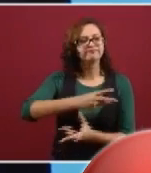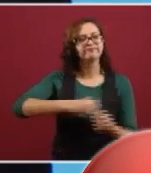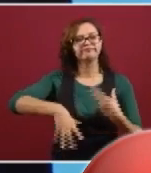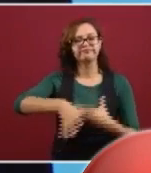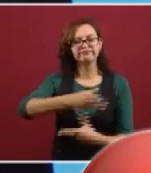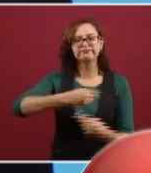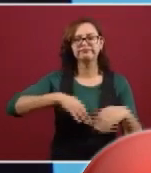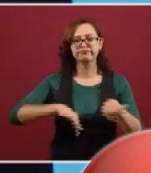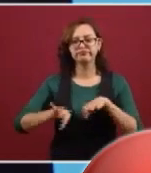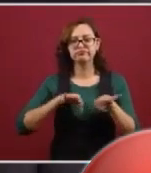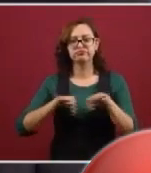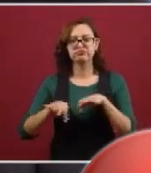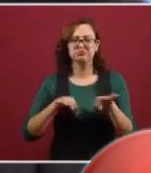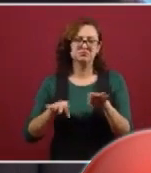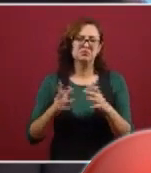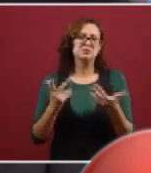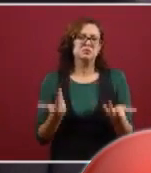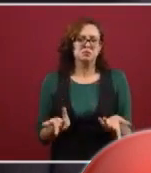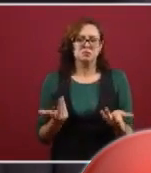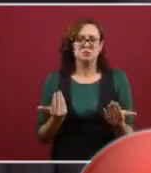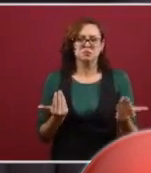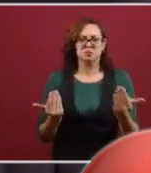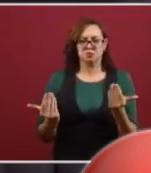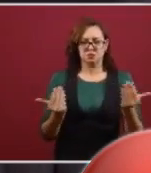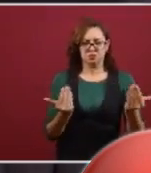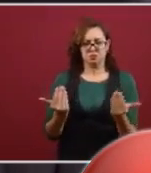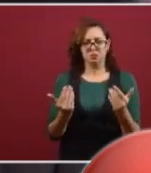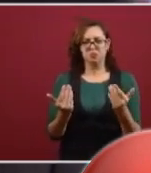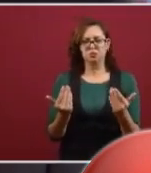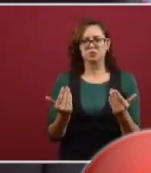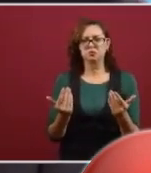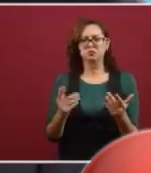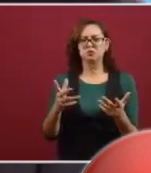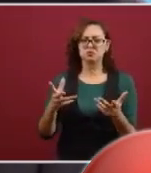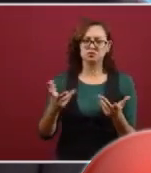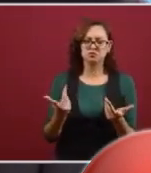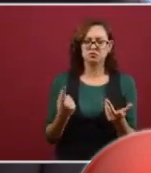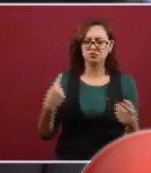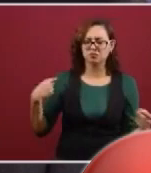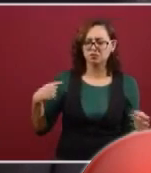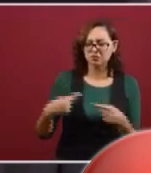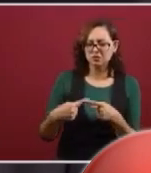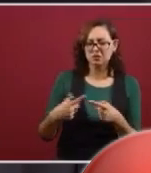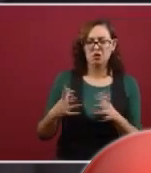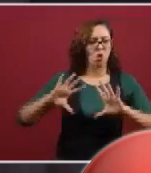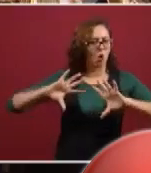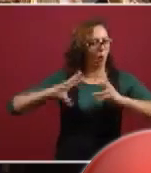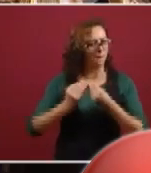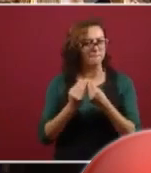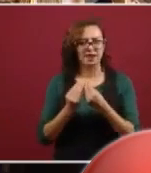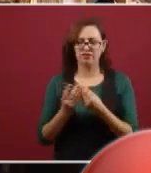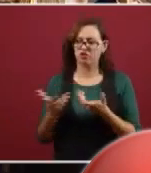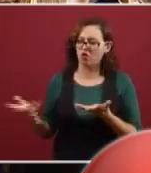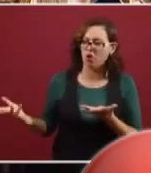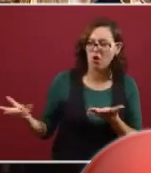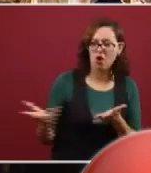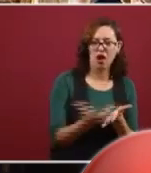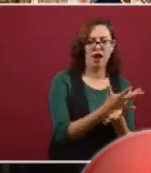rentabilidad en términos de el EBITDA, que son los ingresos antes de intereses,